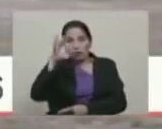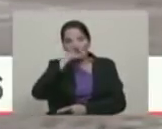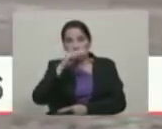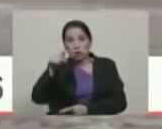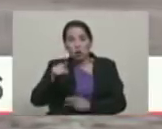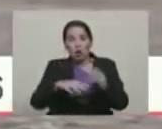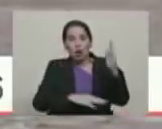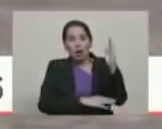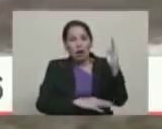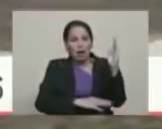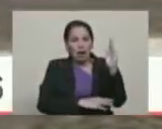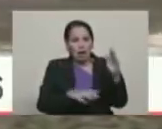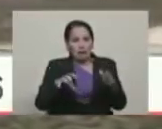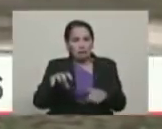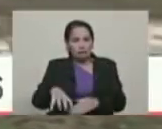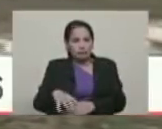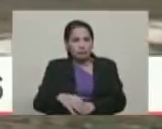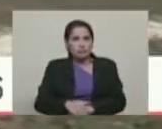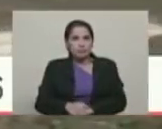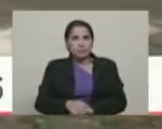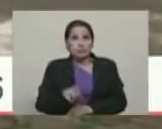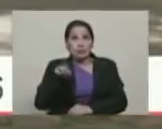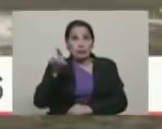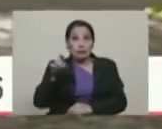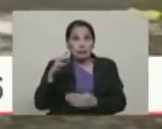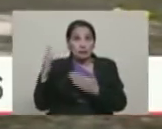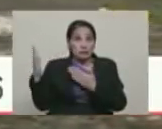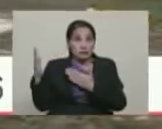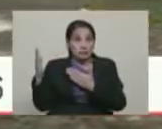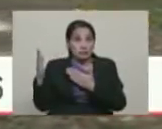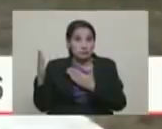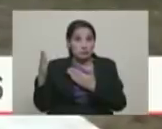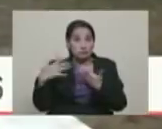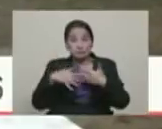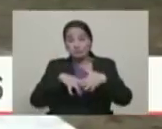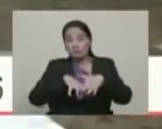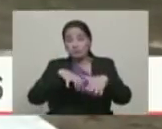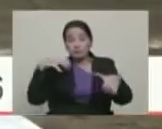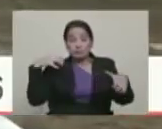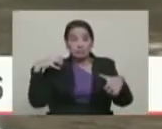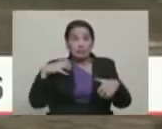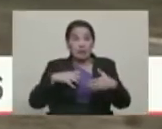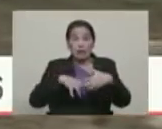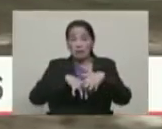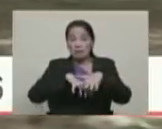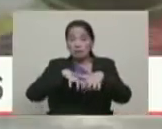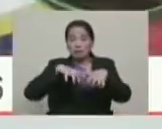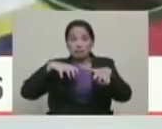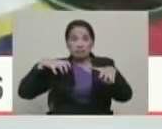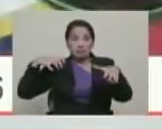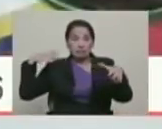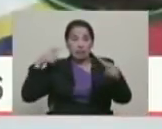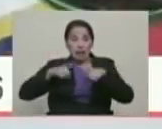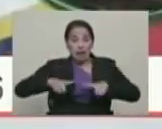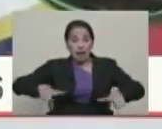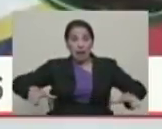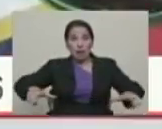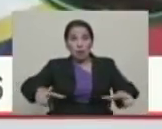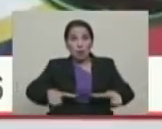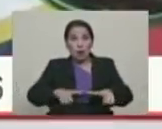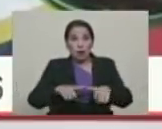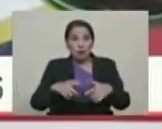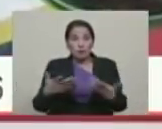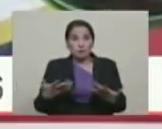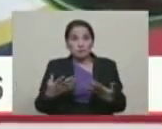Lara. Esta granja tiene una capacidad grande, muy grande, que es donde